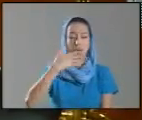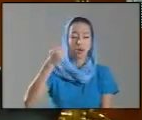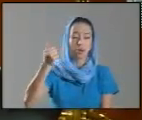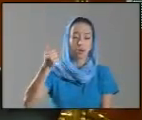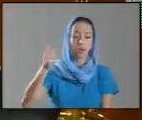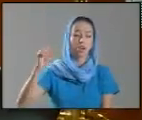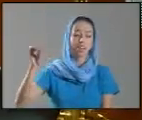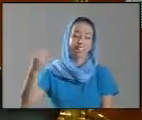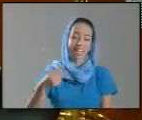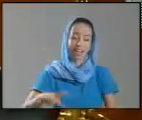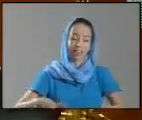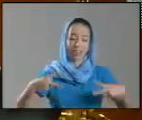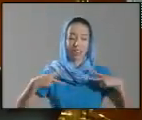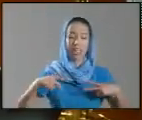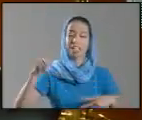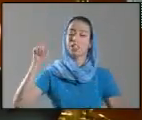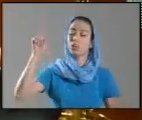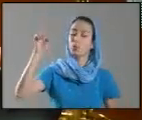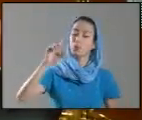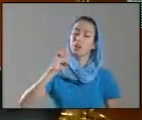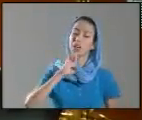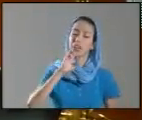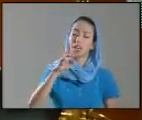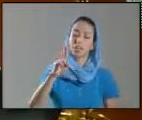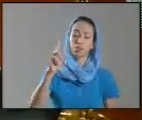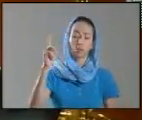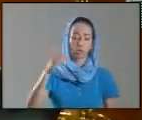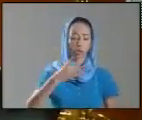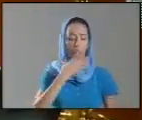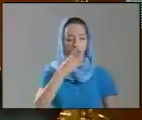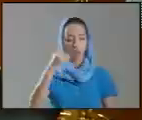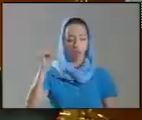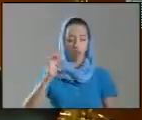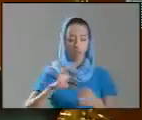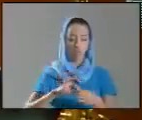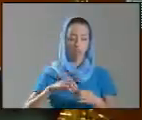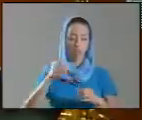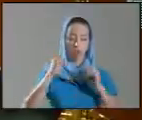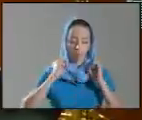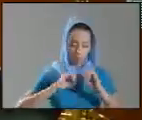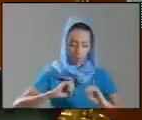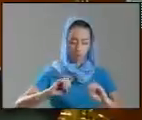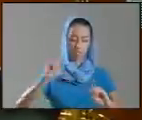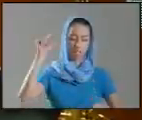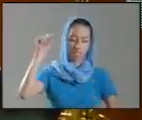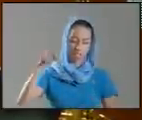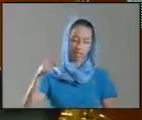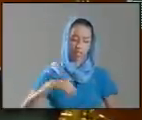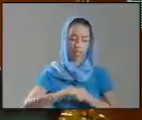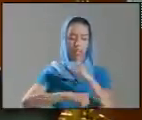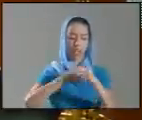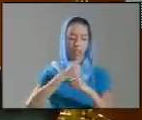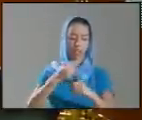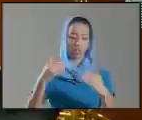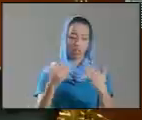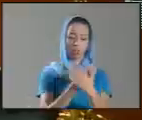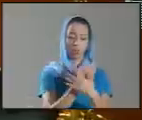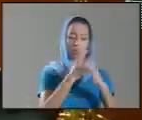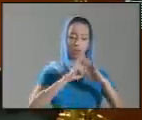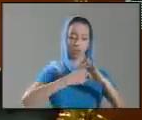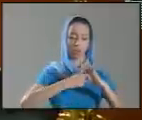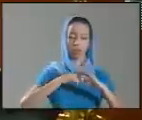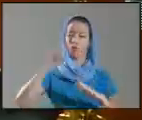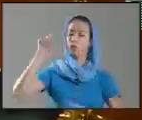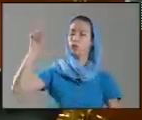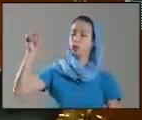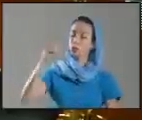Pero sabiendo que tu misericordia es mejor que la vida y que eres un Dios de oportunidades y que